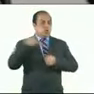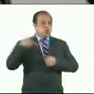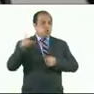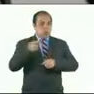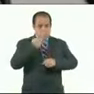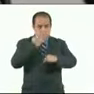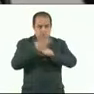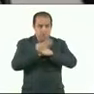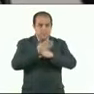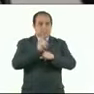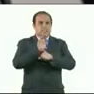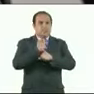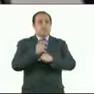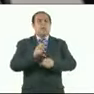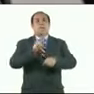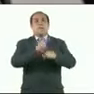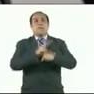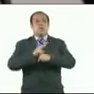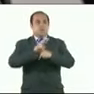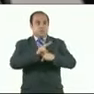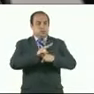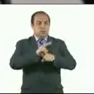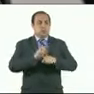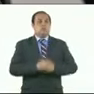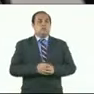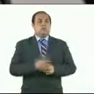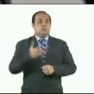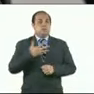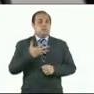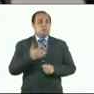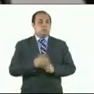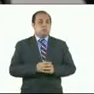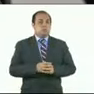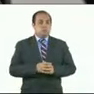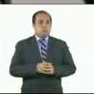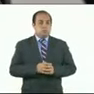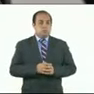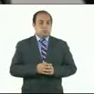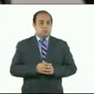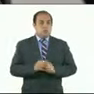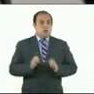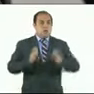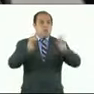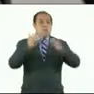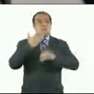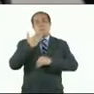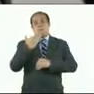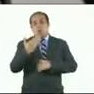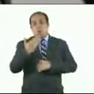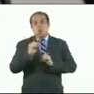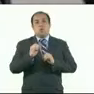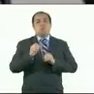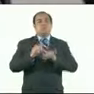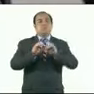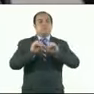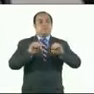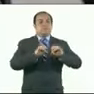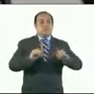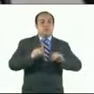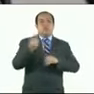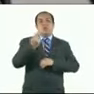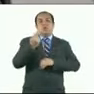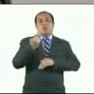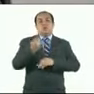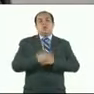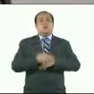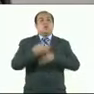vigilar que estén, bueno, haya buenas instalaciones, todo lo que es lo inherente a la protección civil. Ahí,